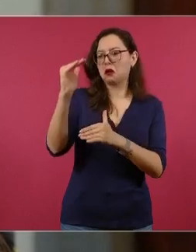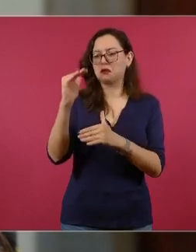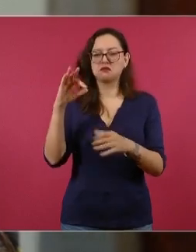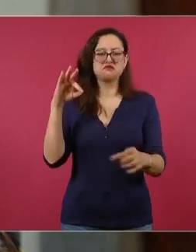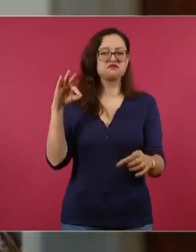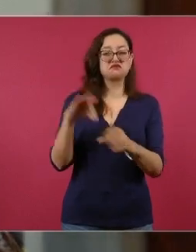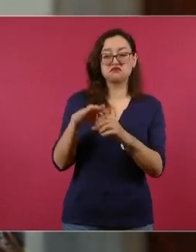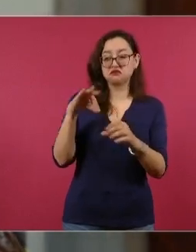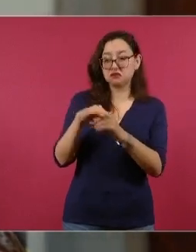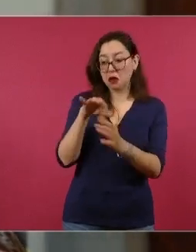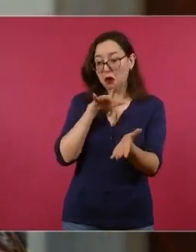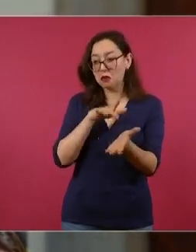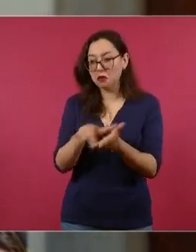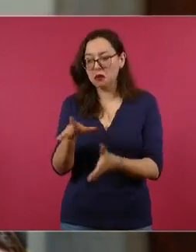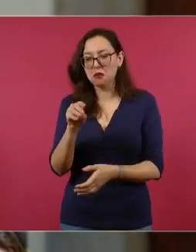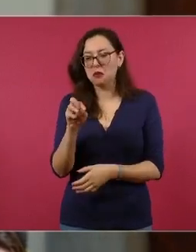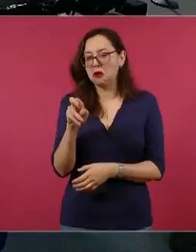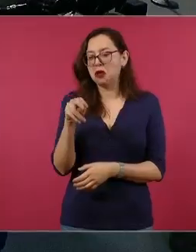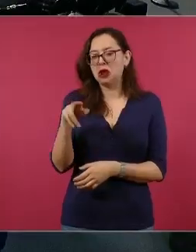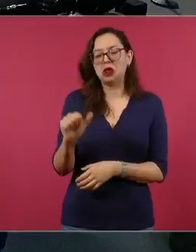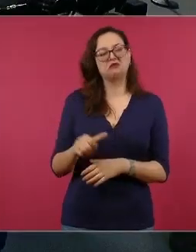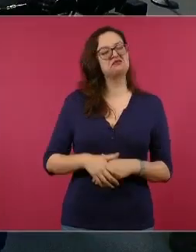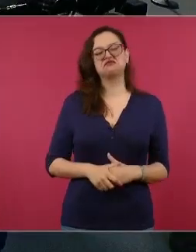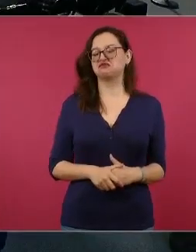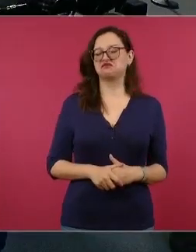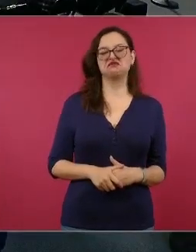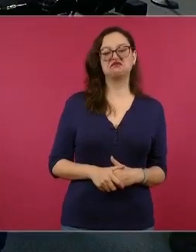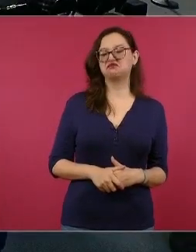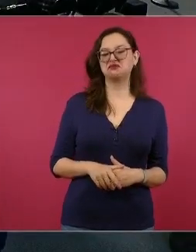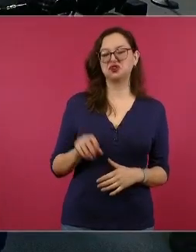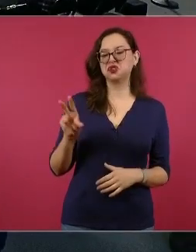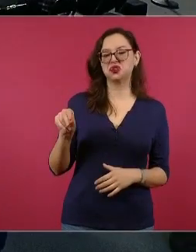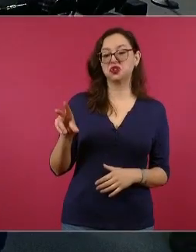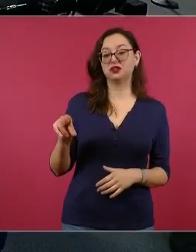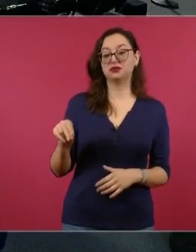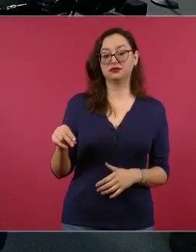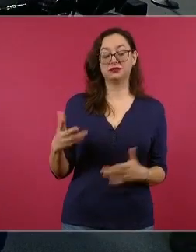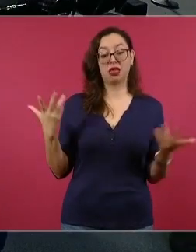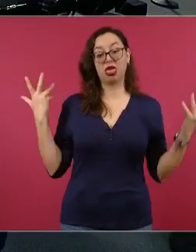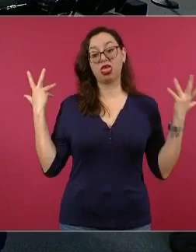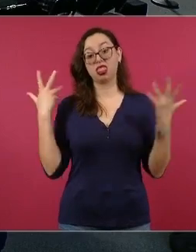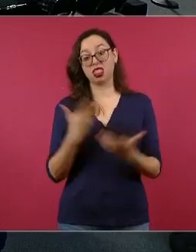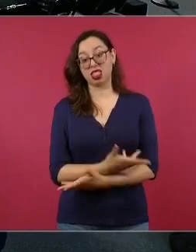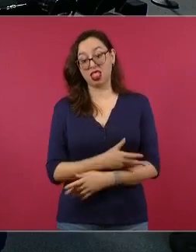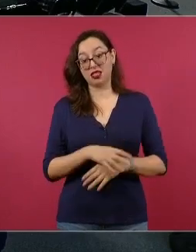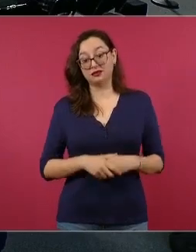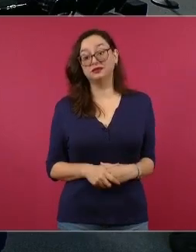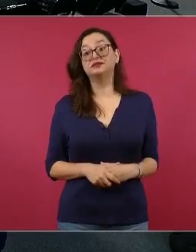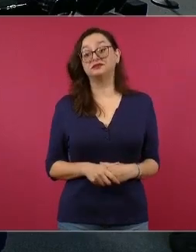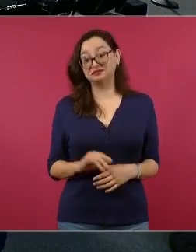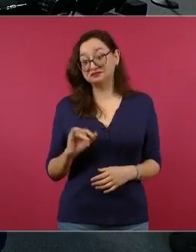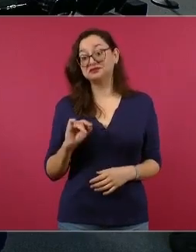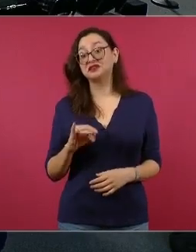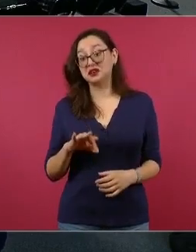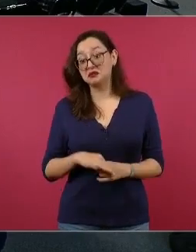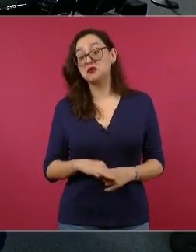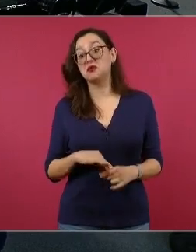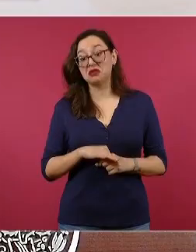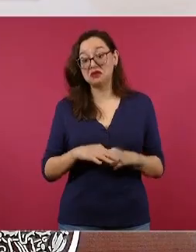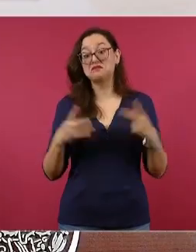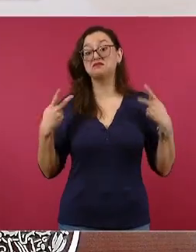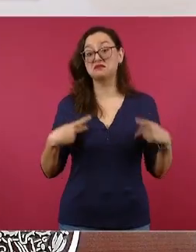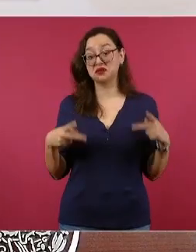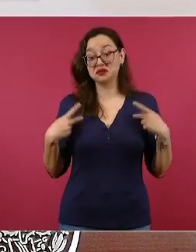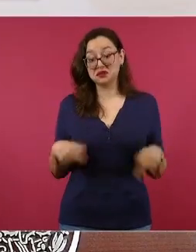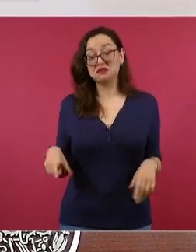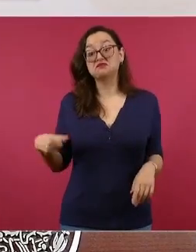sí, que de hecho una proporción mayor de la clase media, de la clase pudiente, votó por la